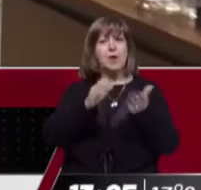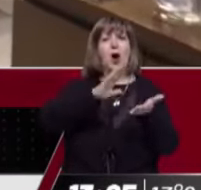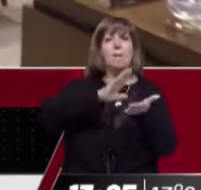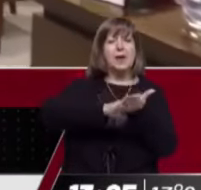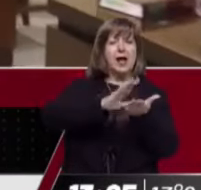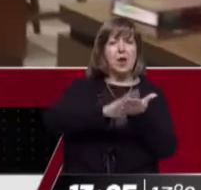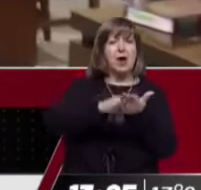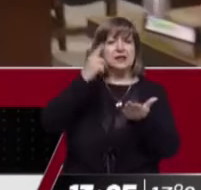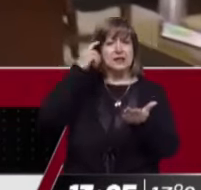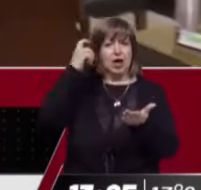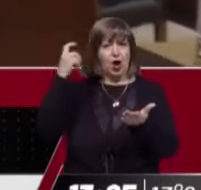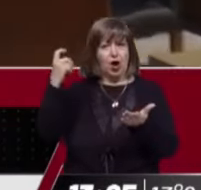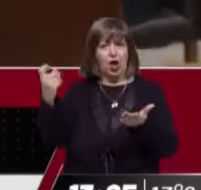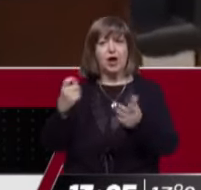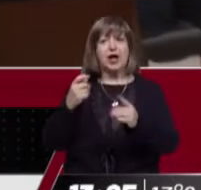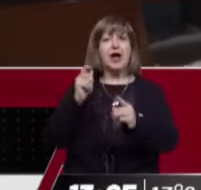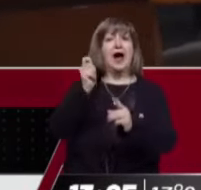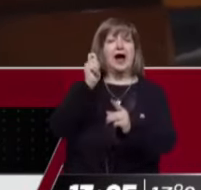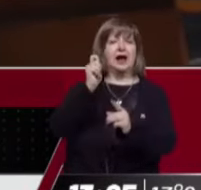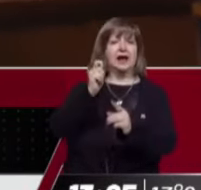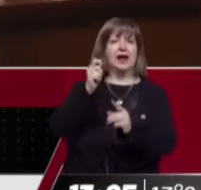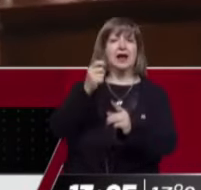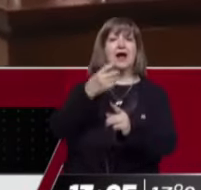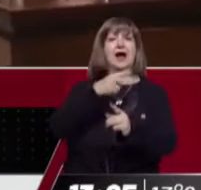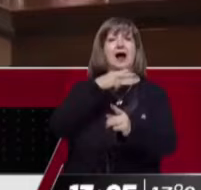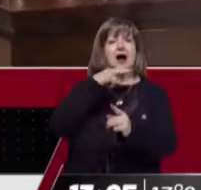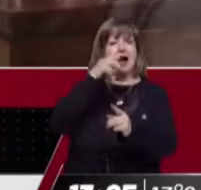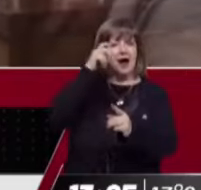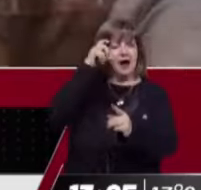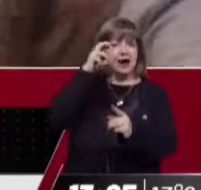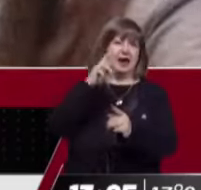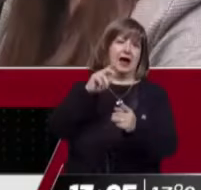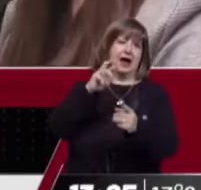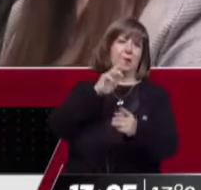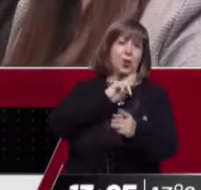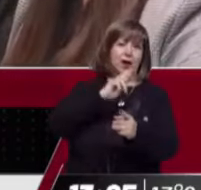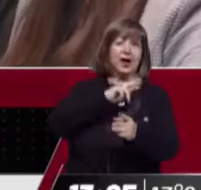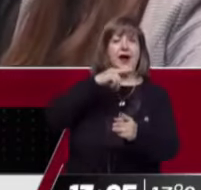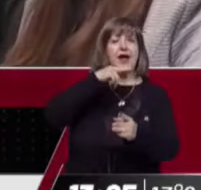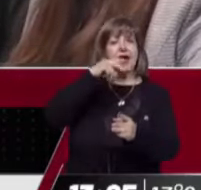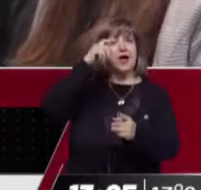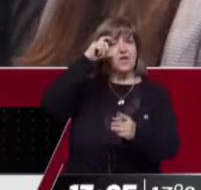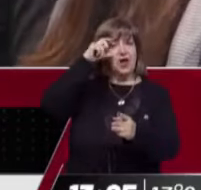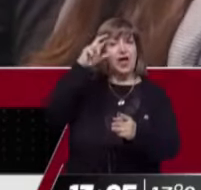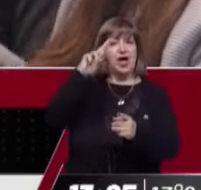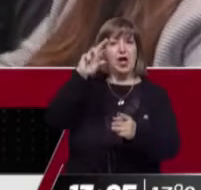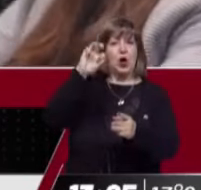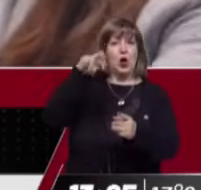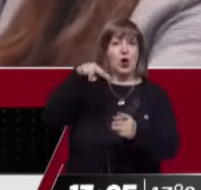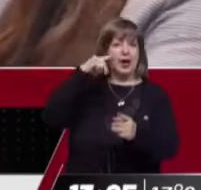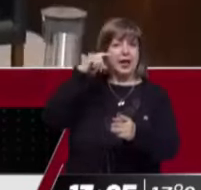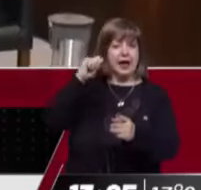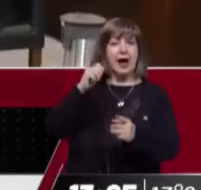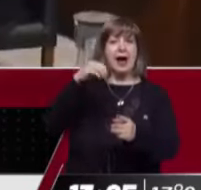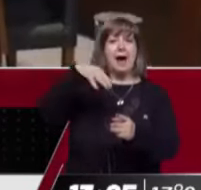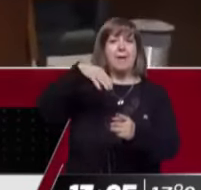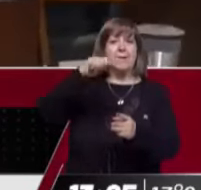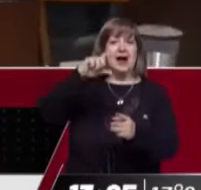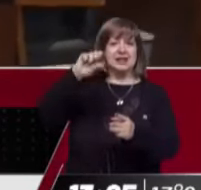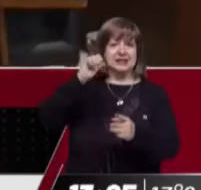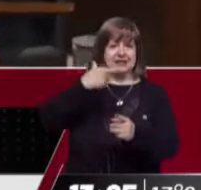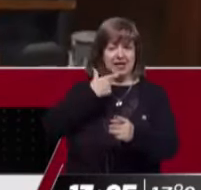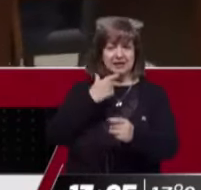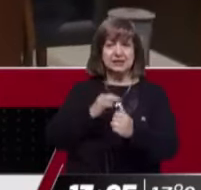pericial psicológica efectuada a la señora Verónica Macías. Hablamos de esta prueba pericial, ¿qué es lo que se determinó en esta prueba? Recién me contaba